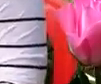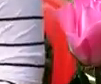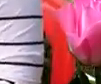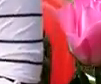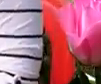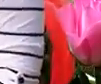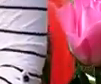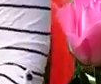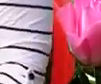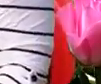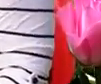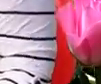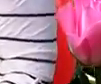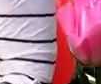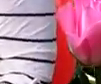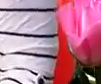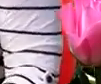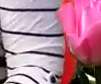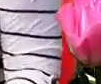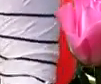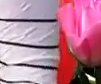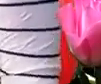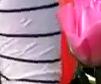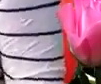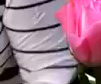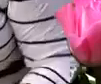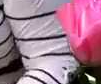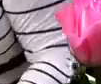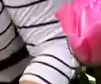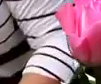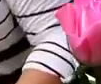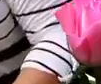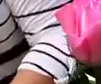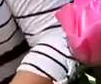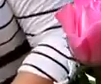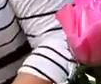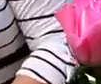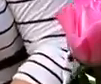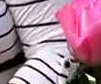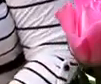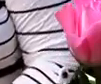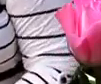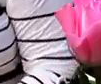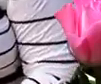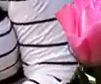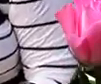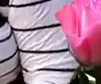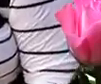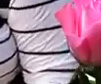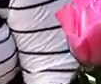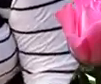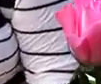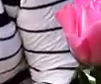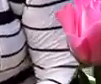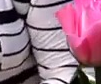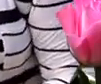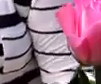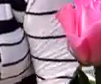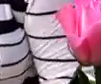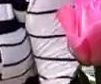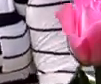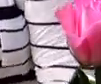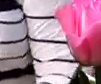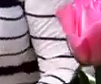parece fantástico. Lo que pasa es que el doctor Durán es un epidemiólogo. Yo lo que necesito es un ortopédico. ¿Un